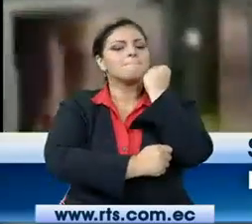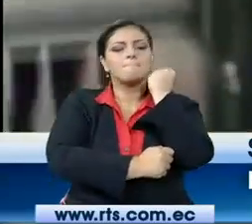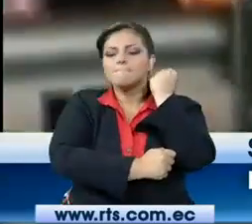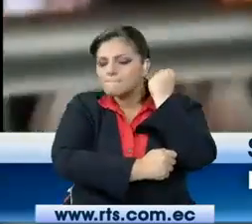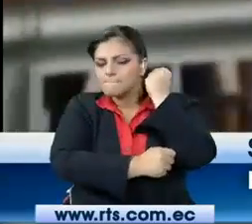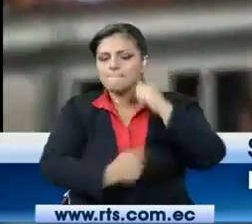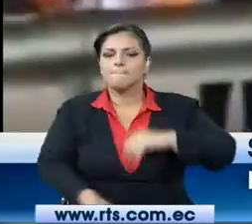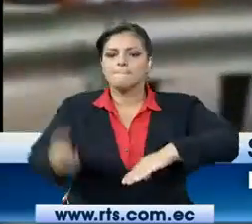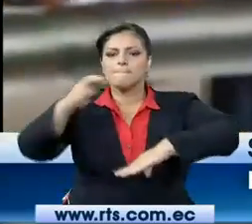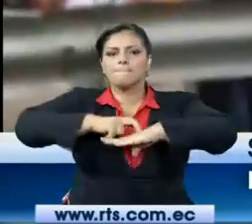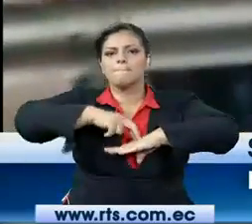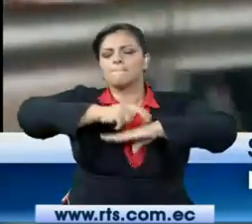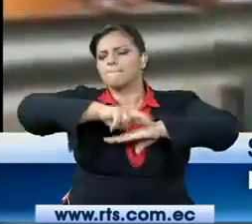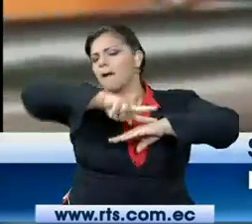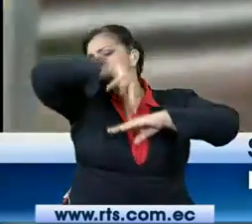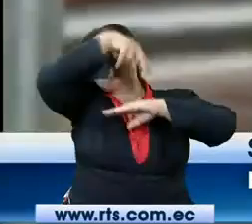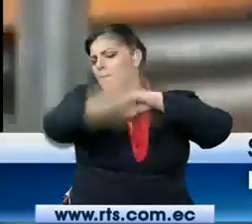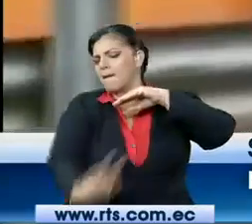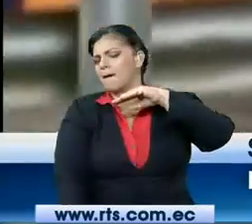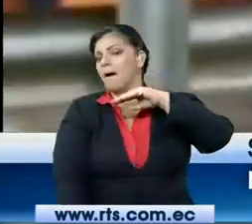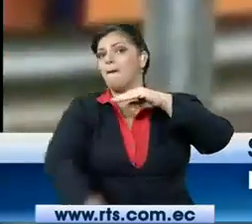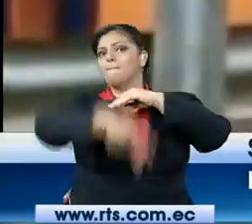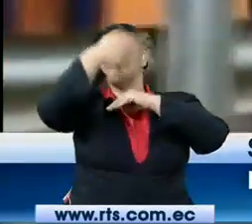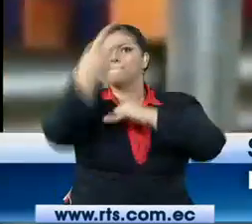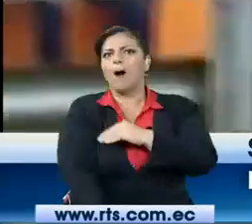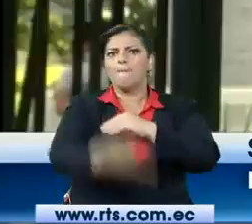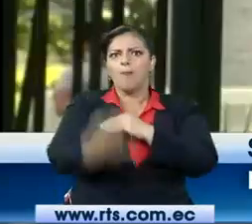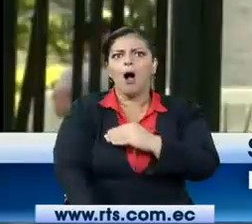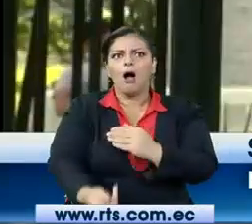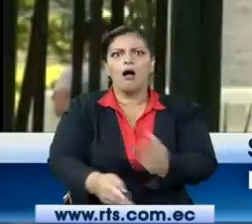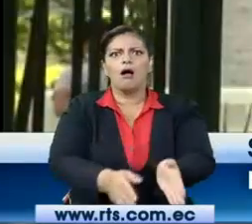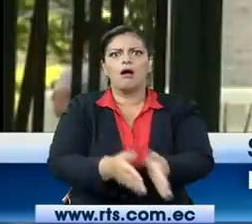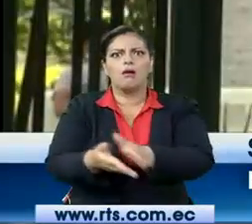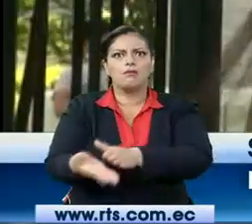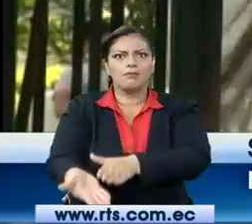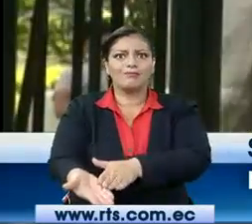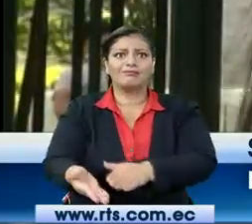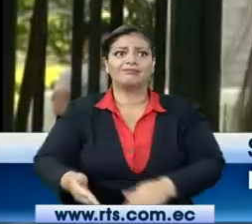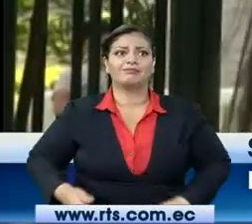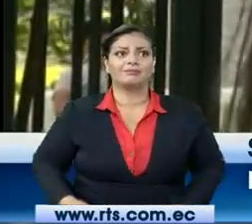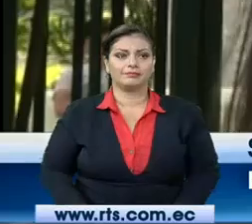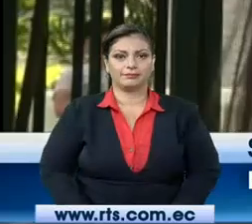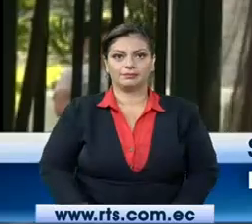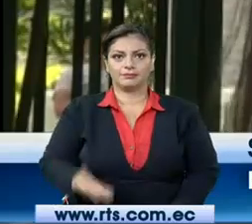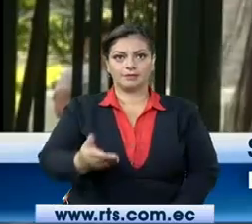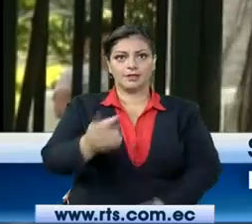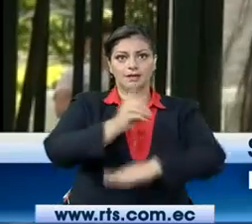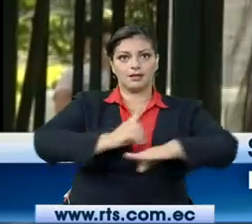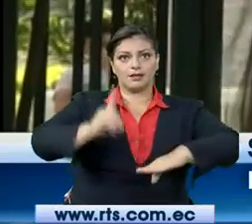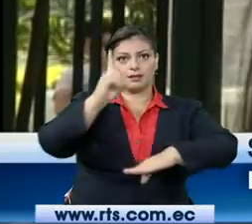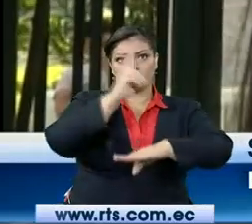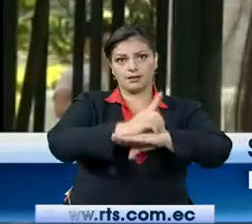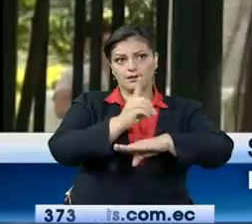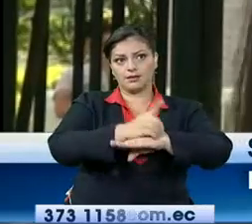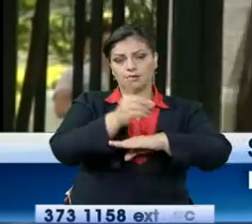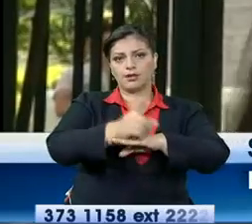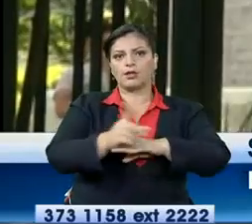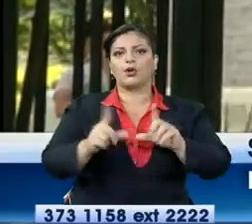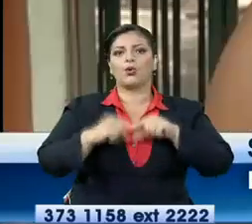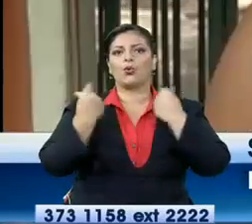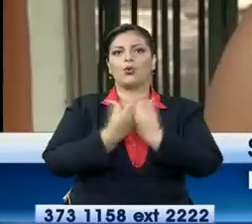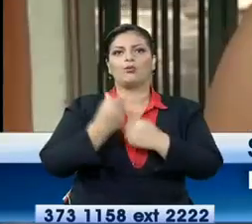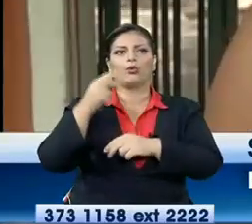adoptaron varias medidas como reacción a este lamentable suceso, como dijo Gabriela Carrera, directora de la unidad de turismo del